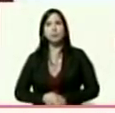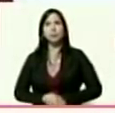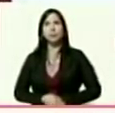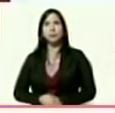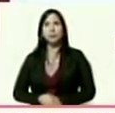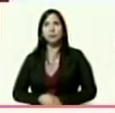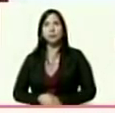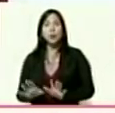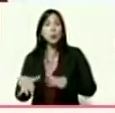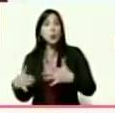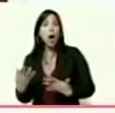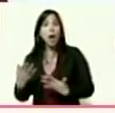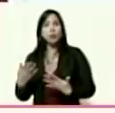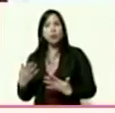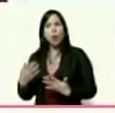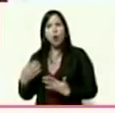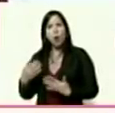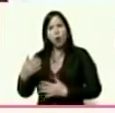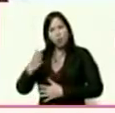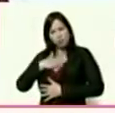Y cuando uno observa